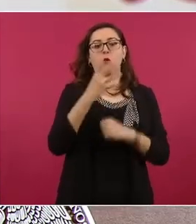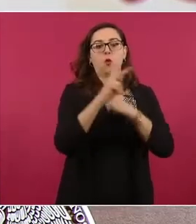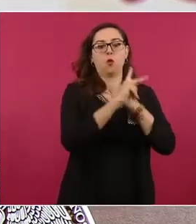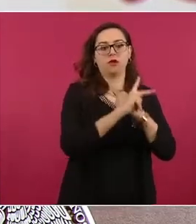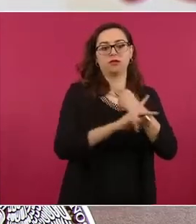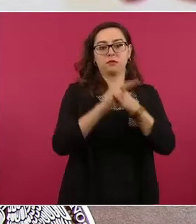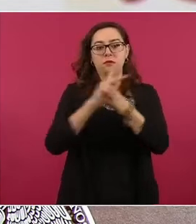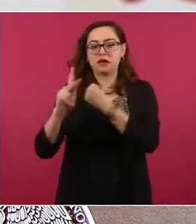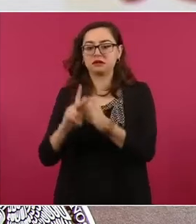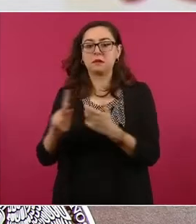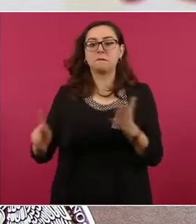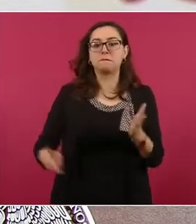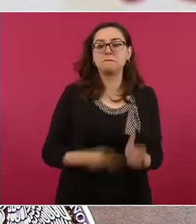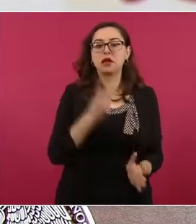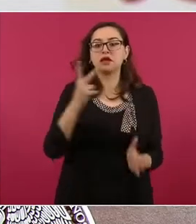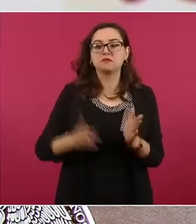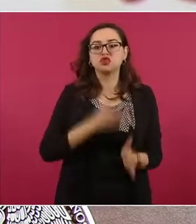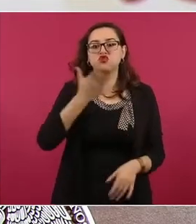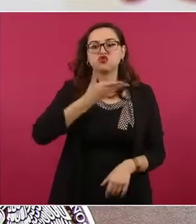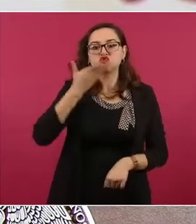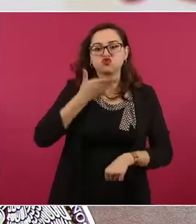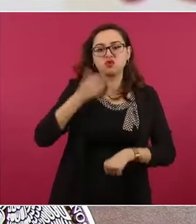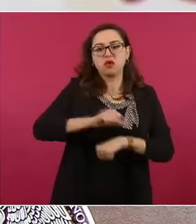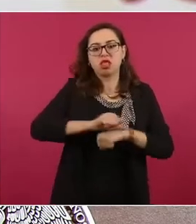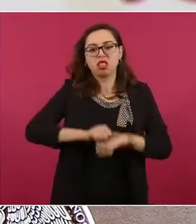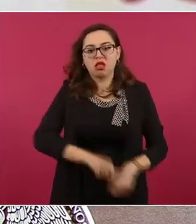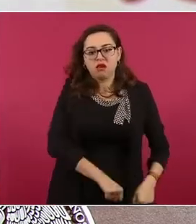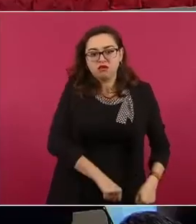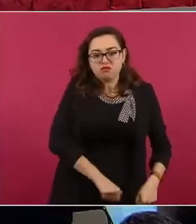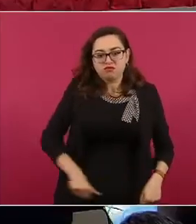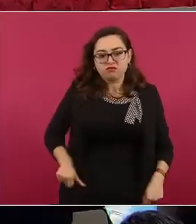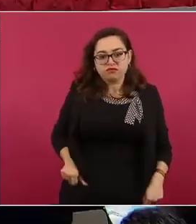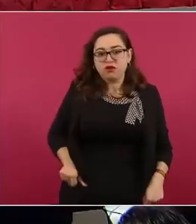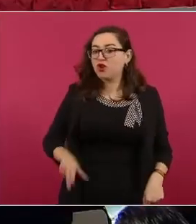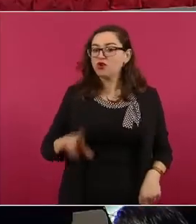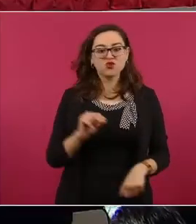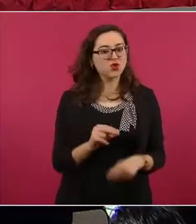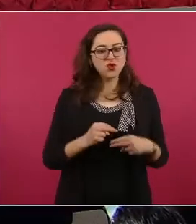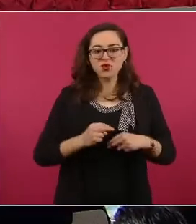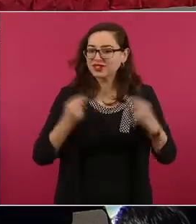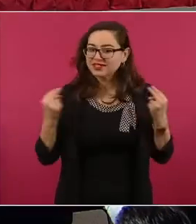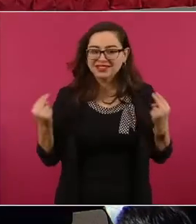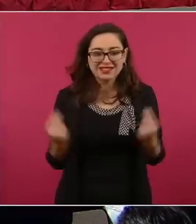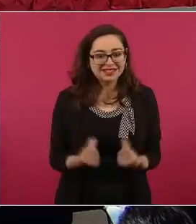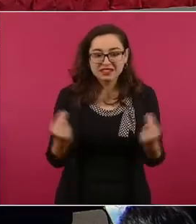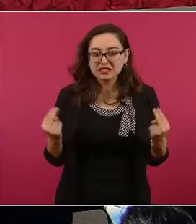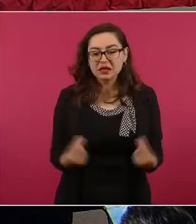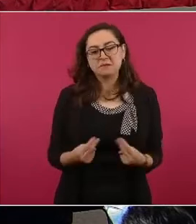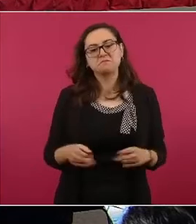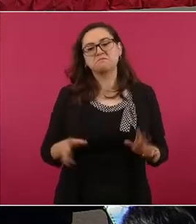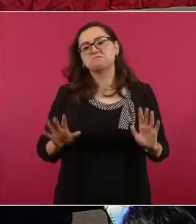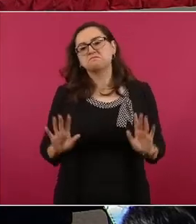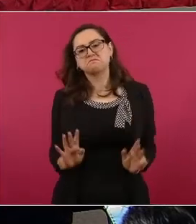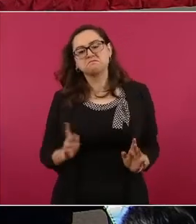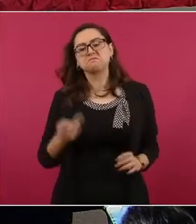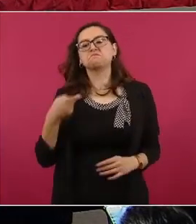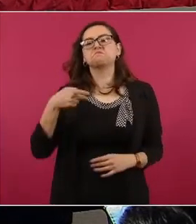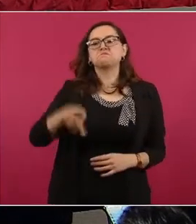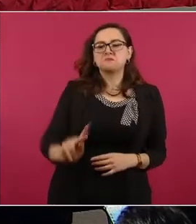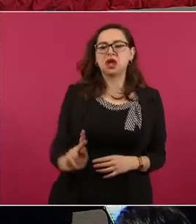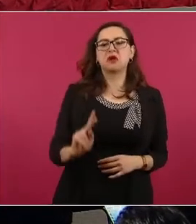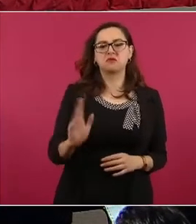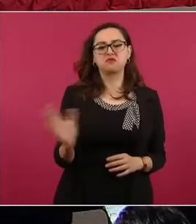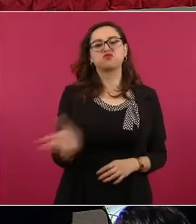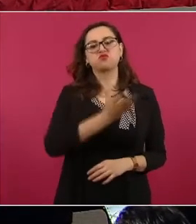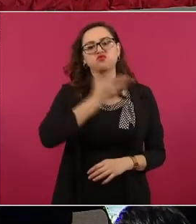de cesáreas innecesarias. Operaciones cesáreas que se practican en condiciones diversas, pero que en